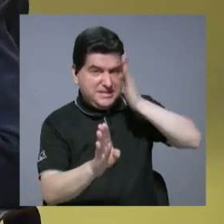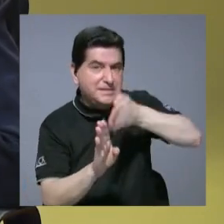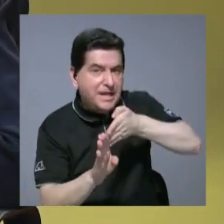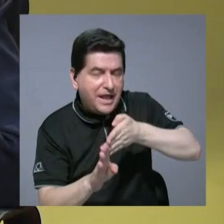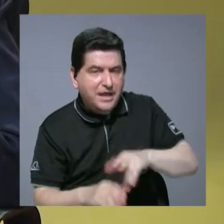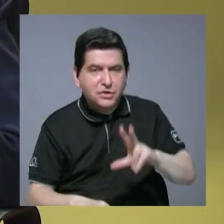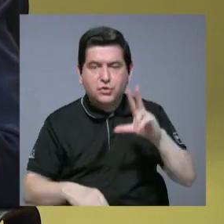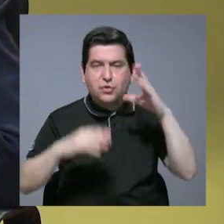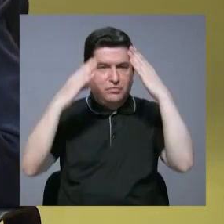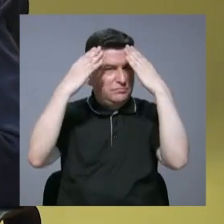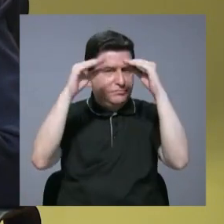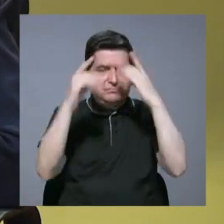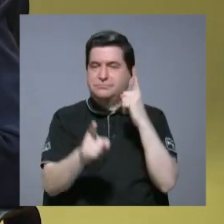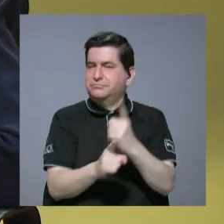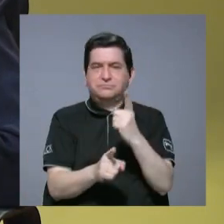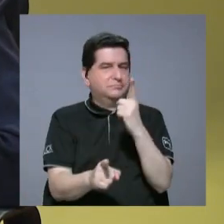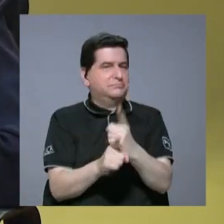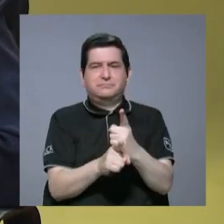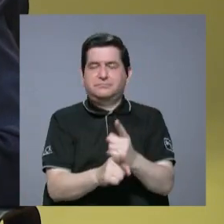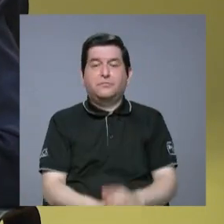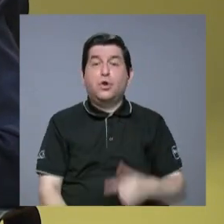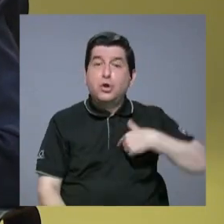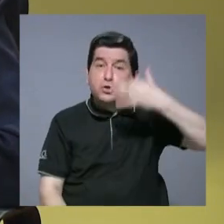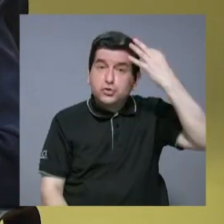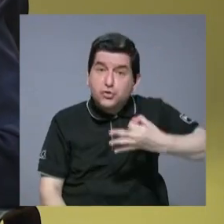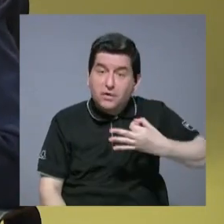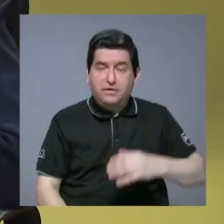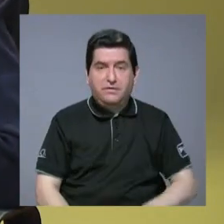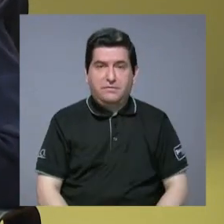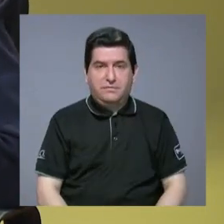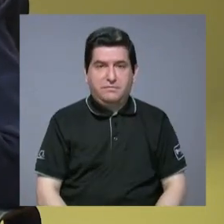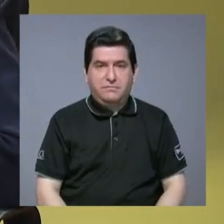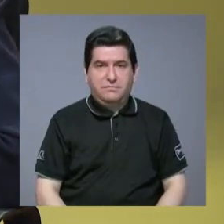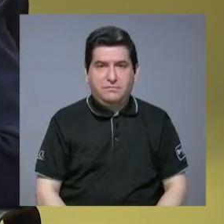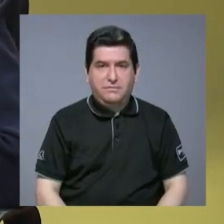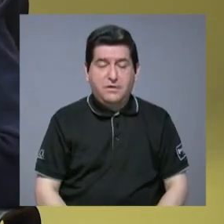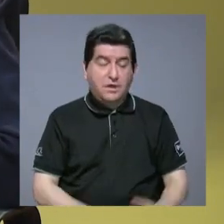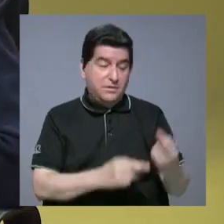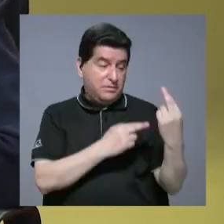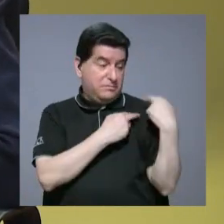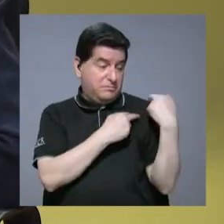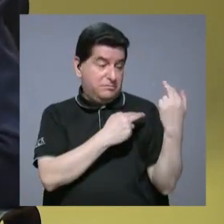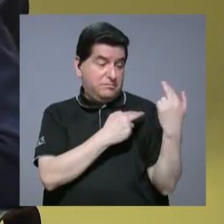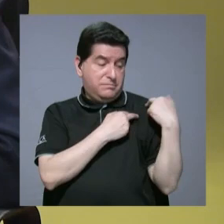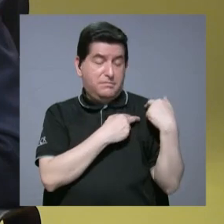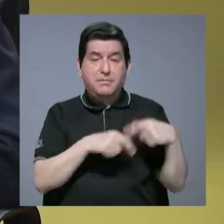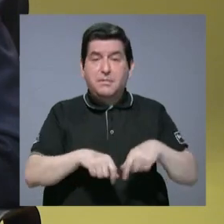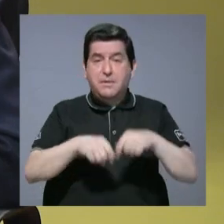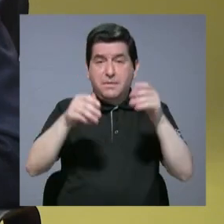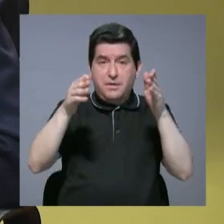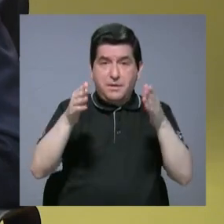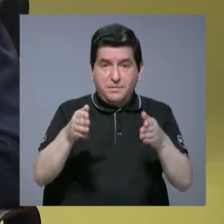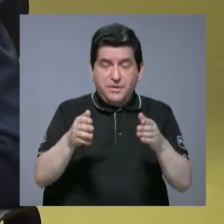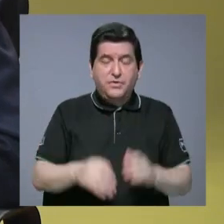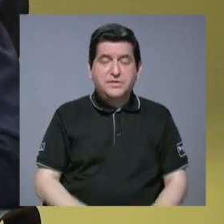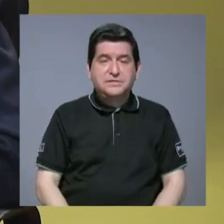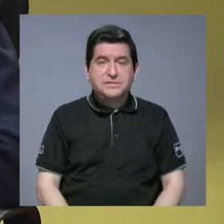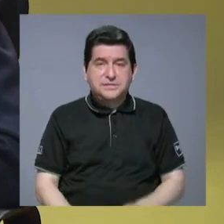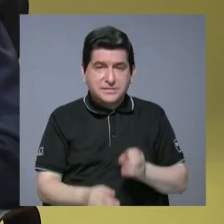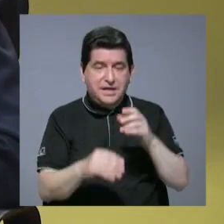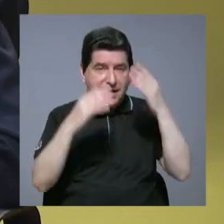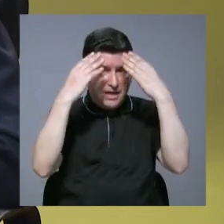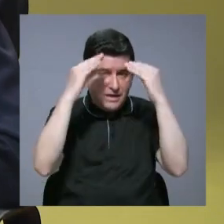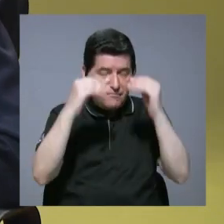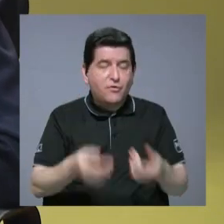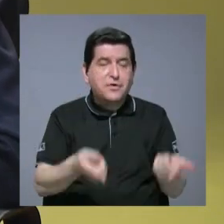no informar adecuadamente. Y yo creo que precisamente la responsabilidad del periodismo informativo es ser muy fiel a